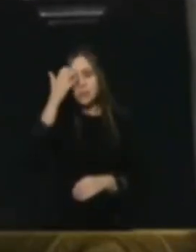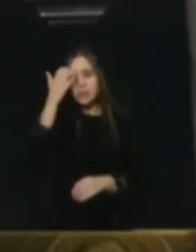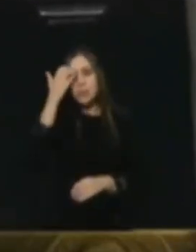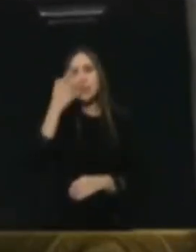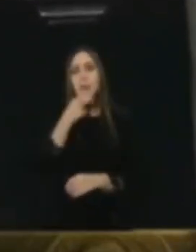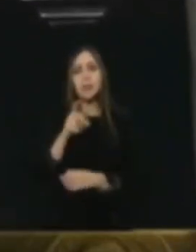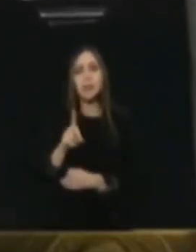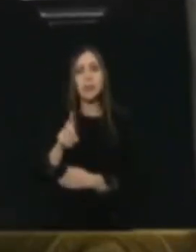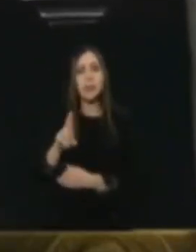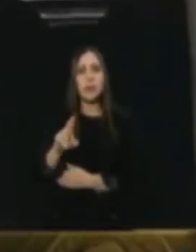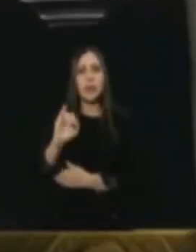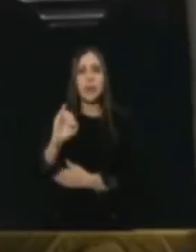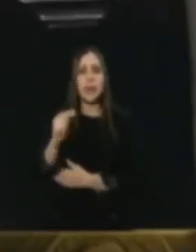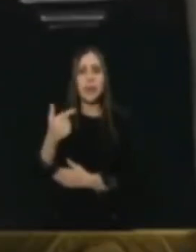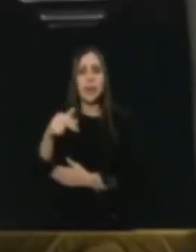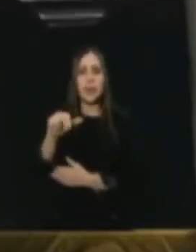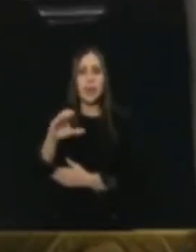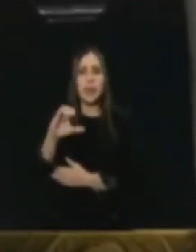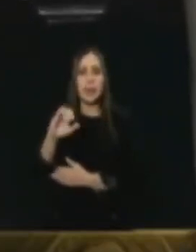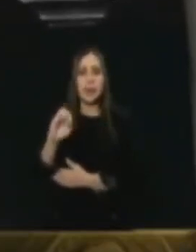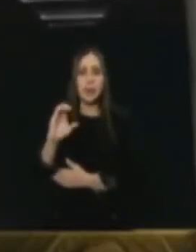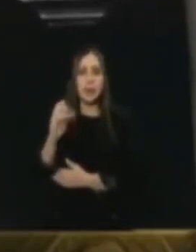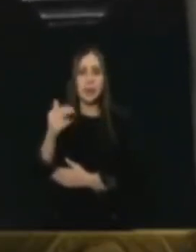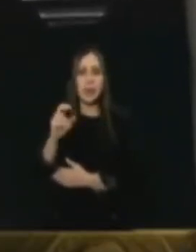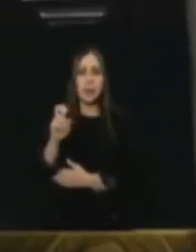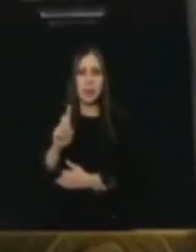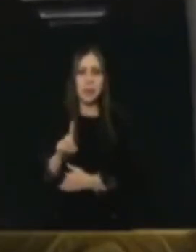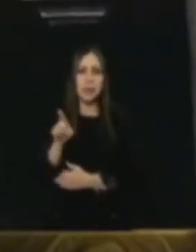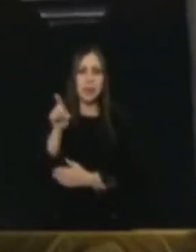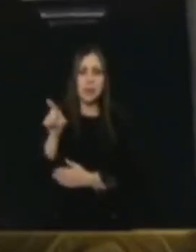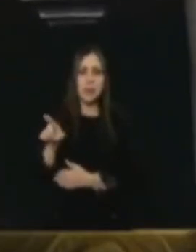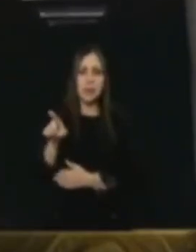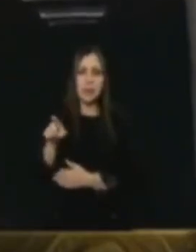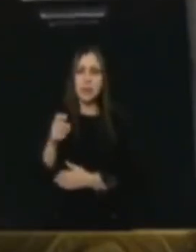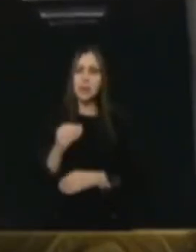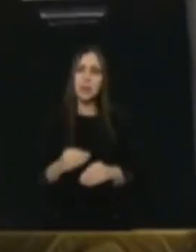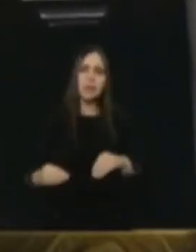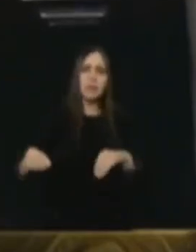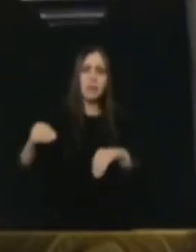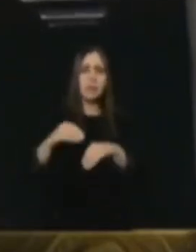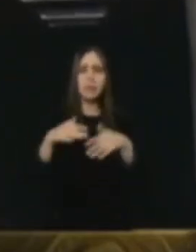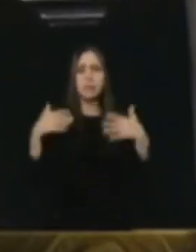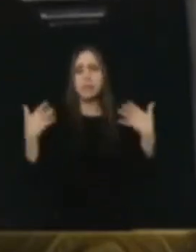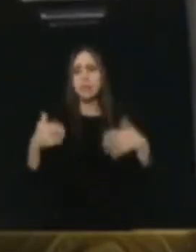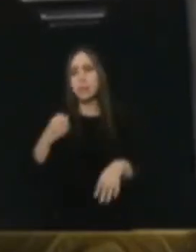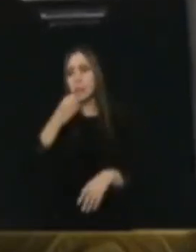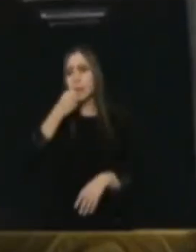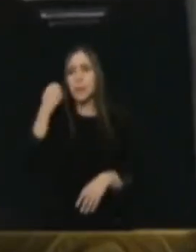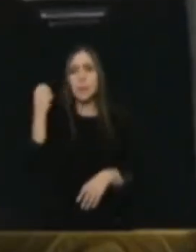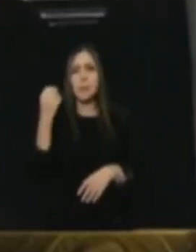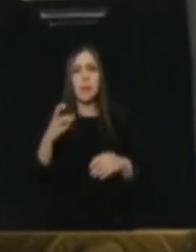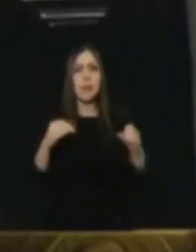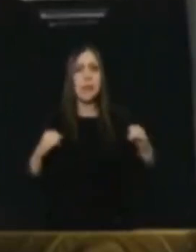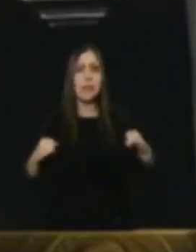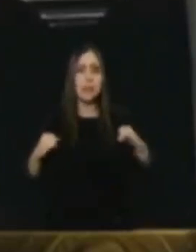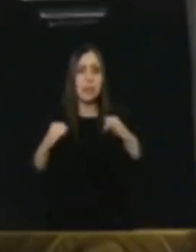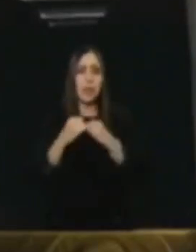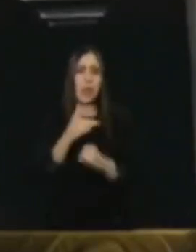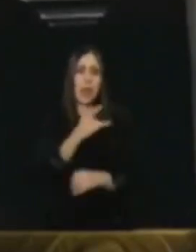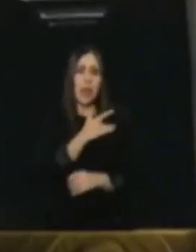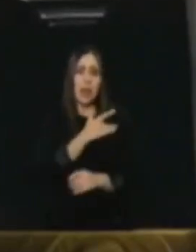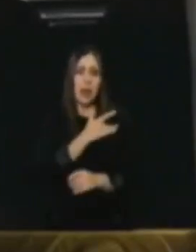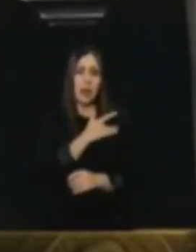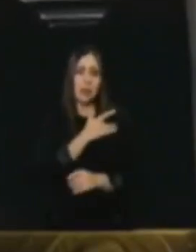quien levantó un extraordinario instituto de cardiología al que llegan aspirantes de